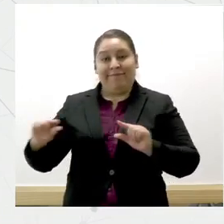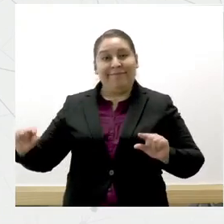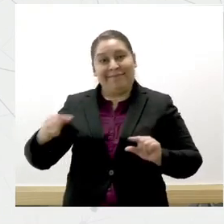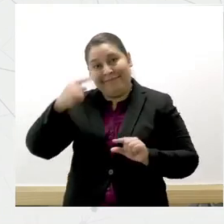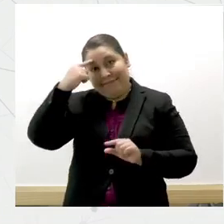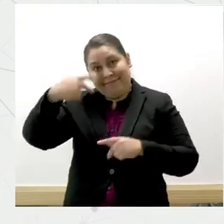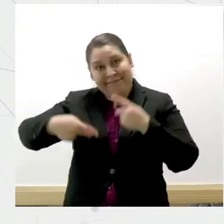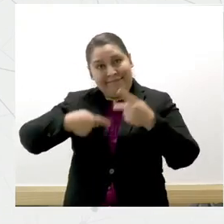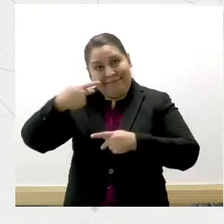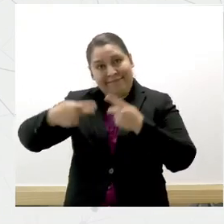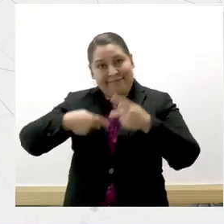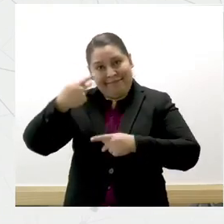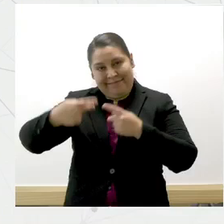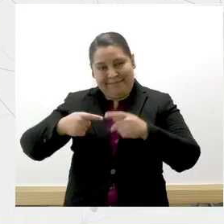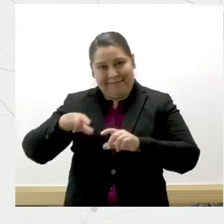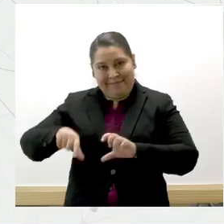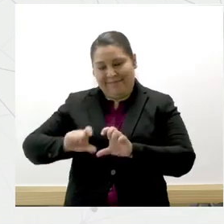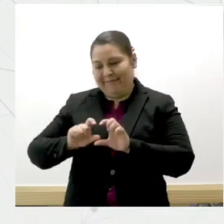es